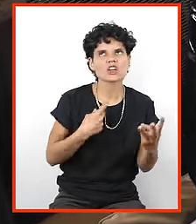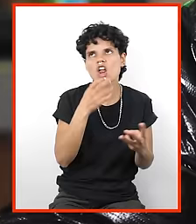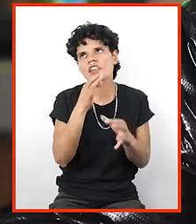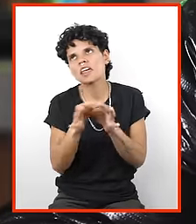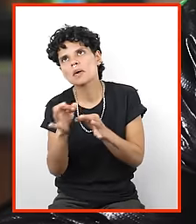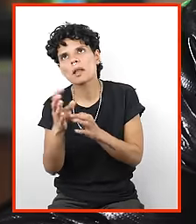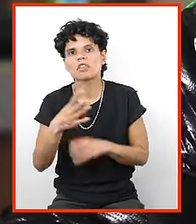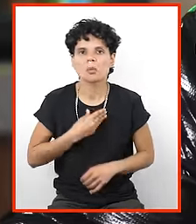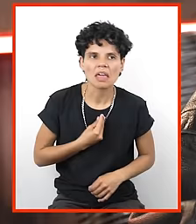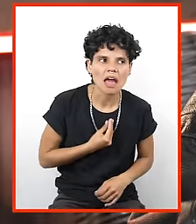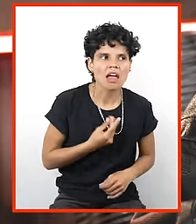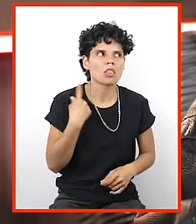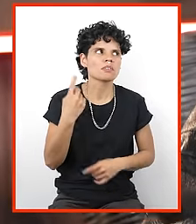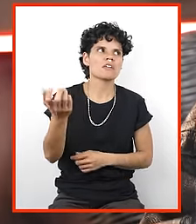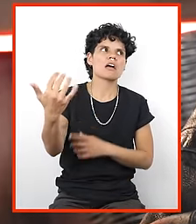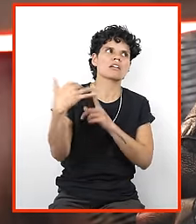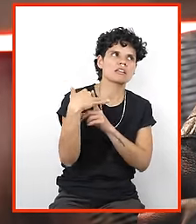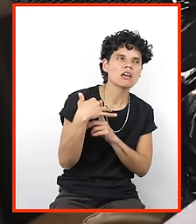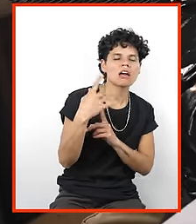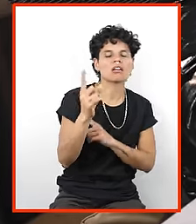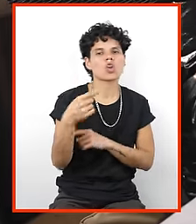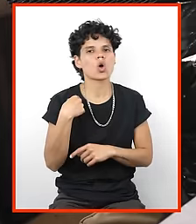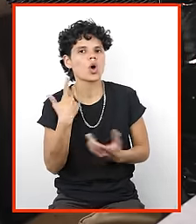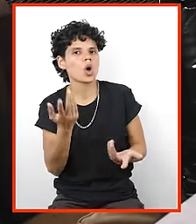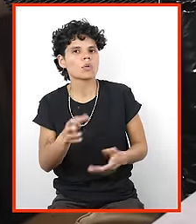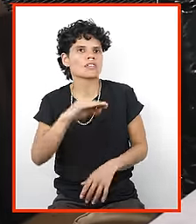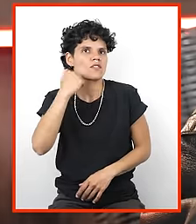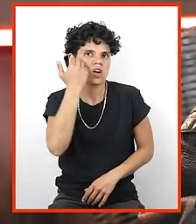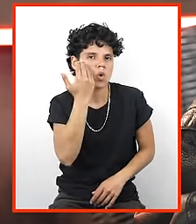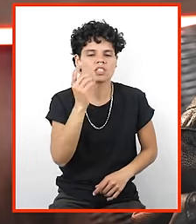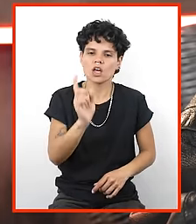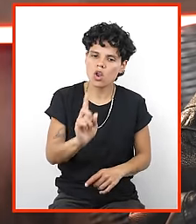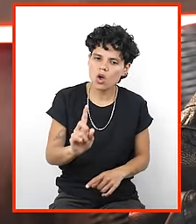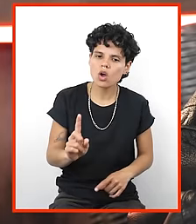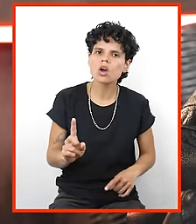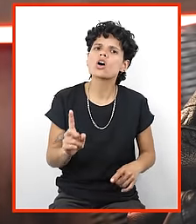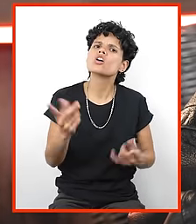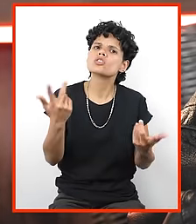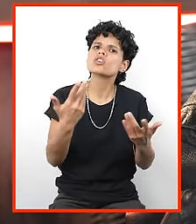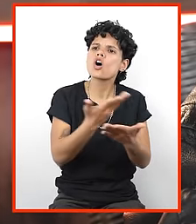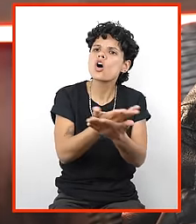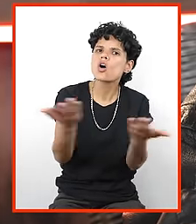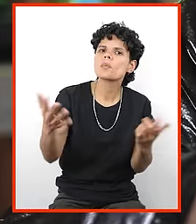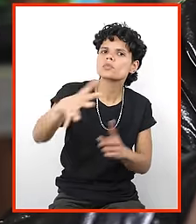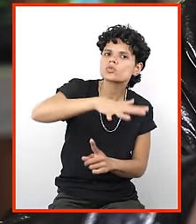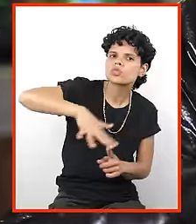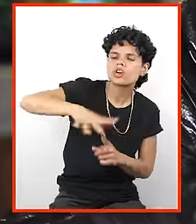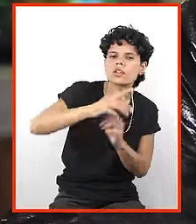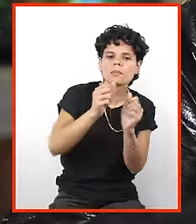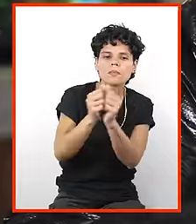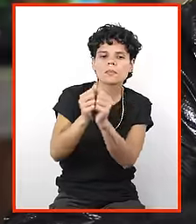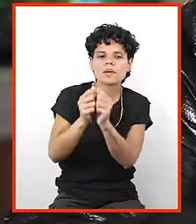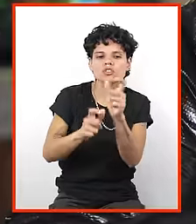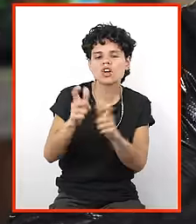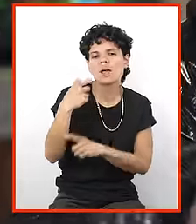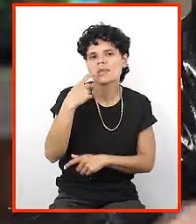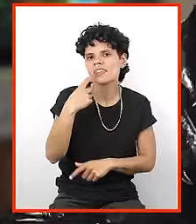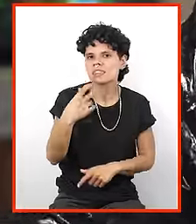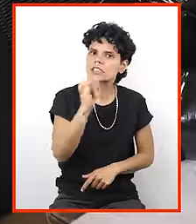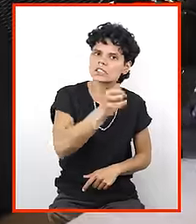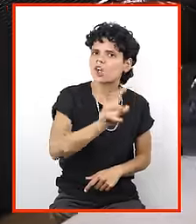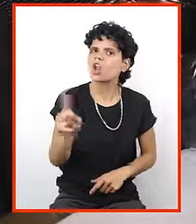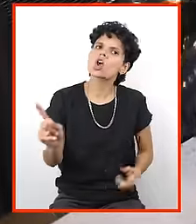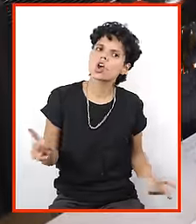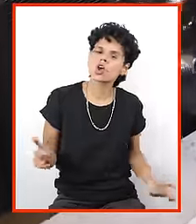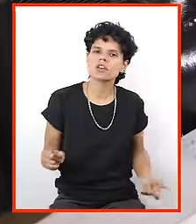dio miedo. Me dio miedo. Claro, todo. No, no, pues. Así no. ¿Tú te rodeas de gente que te dice que sí o que no? No, me dicen que no todo el día.